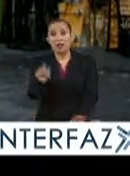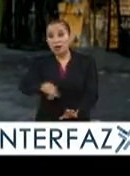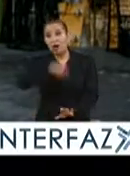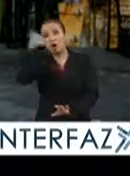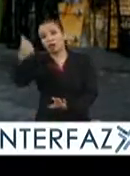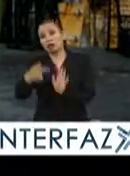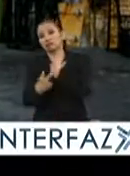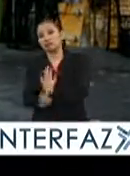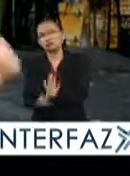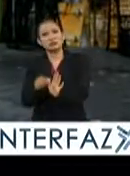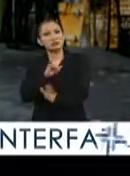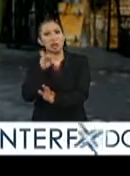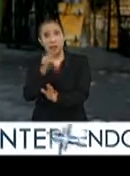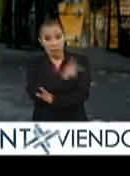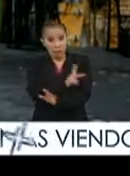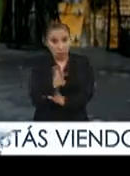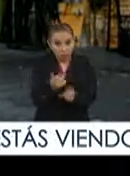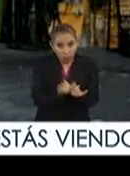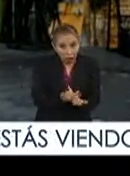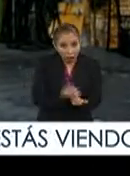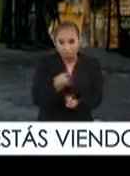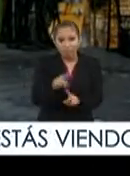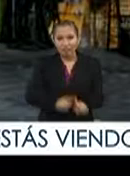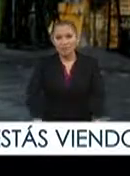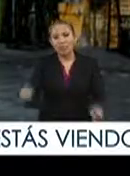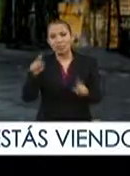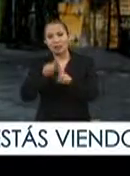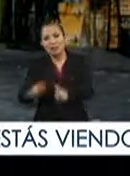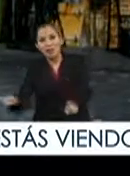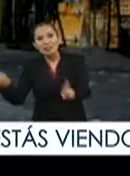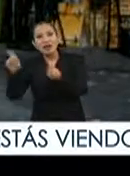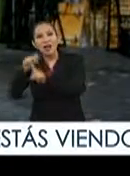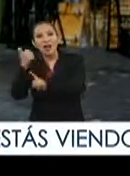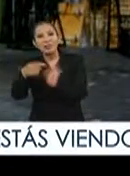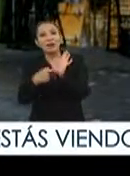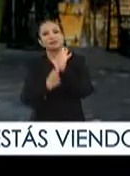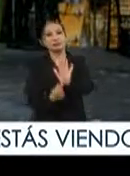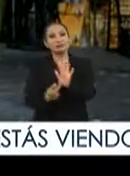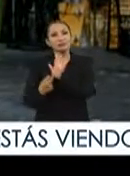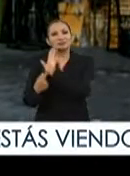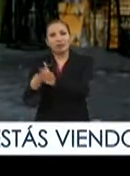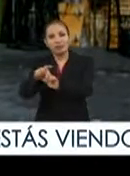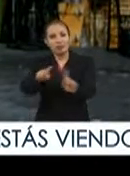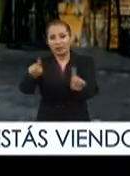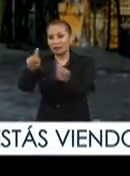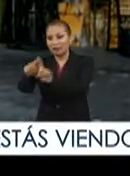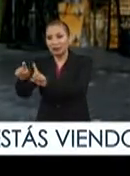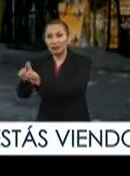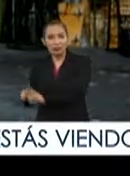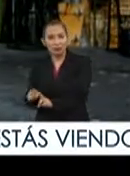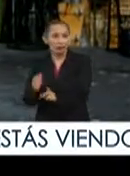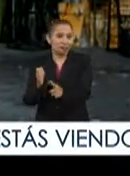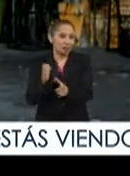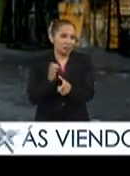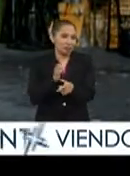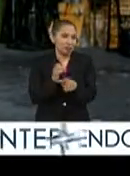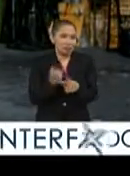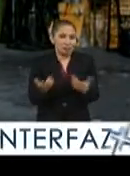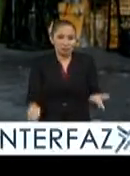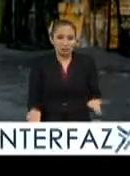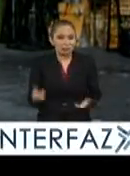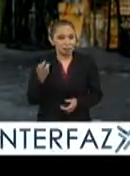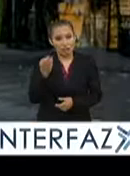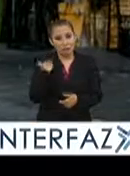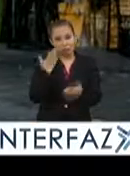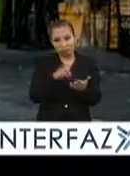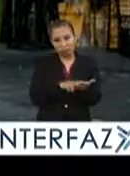siguiente presentación nunca es igual que la primera. Entonces, cada presentación es algo diferente. Entonces, eso